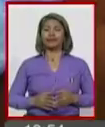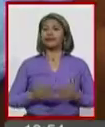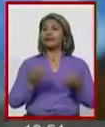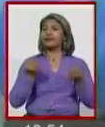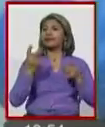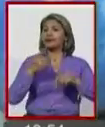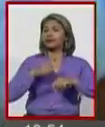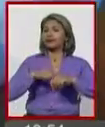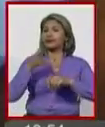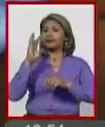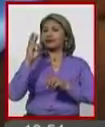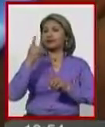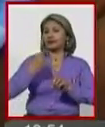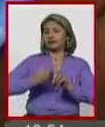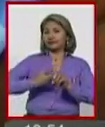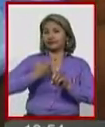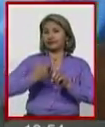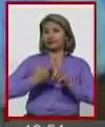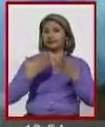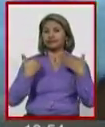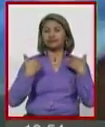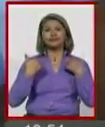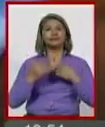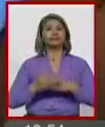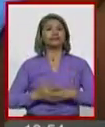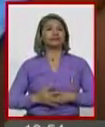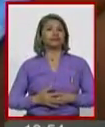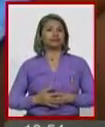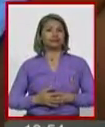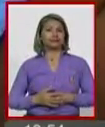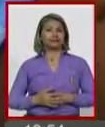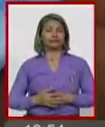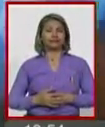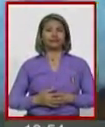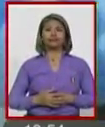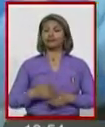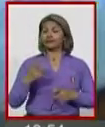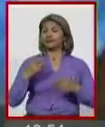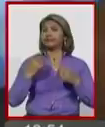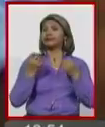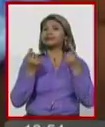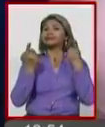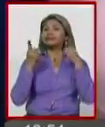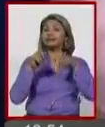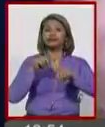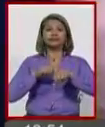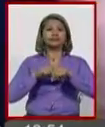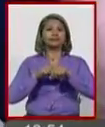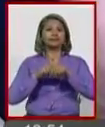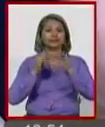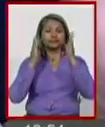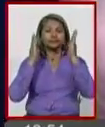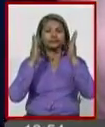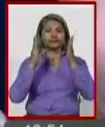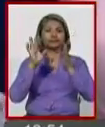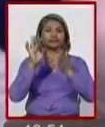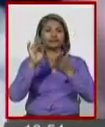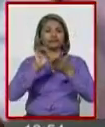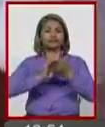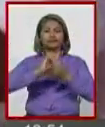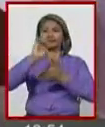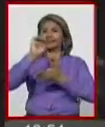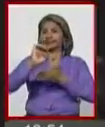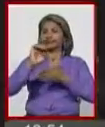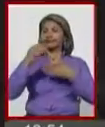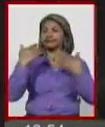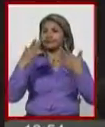¿Cuánto tiempo tiene él? 6 meses ya tiene él. ¿6 meses? Sí. ¿Cuándo tenía programada la cirugía, me dice? El 8 ya